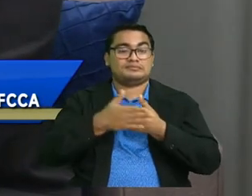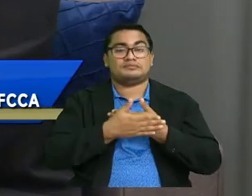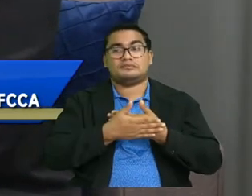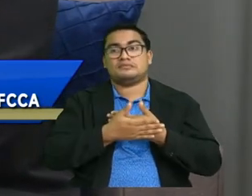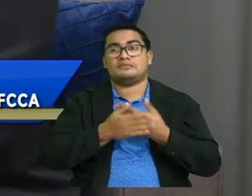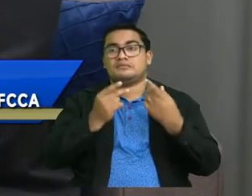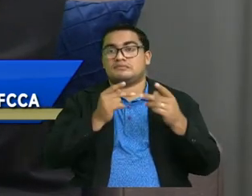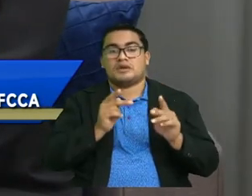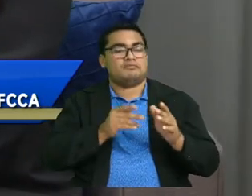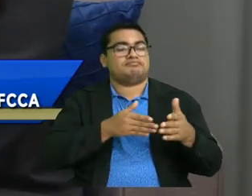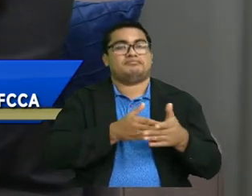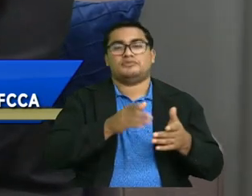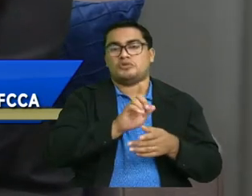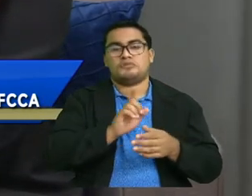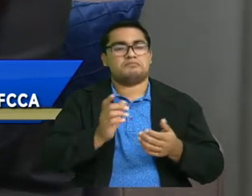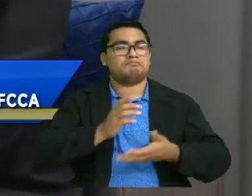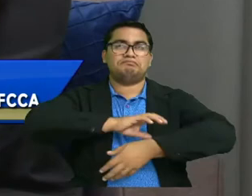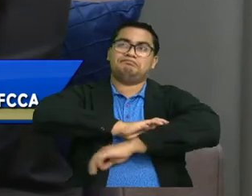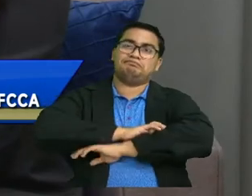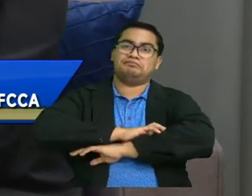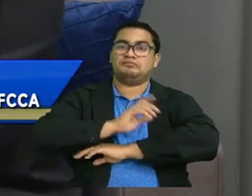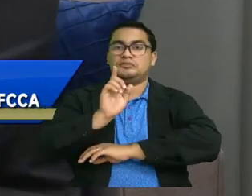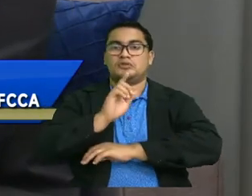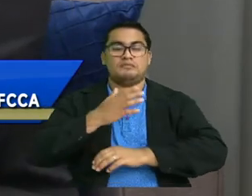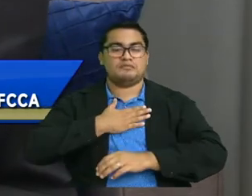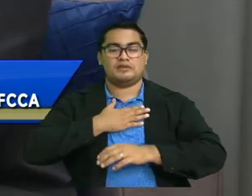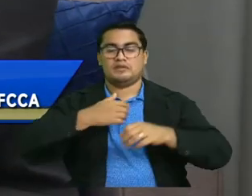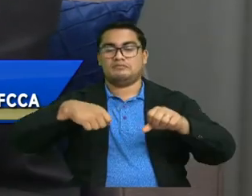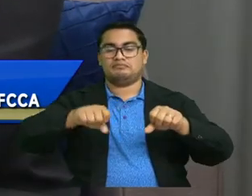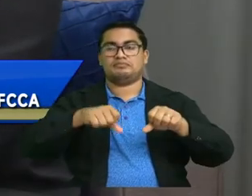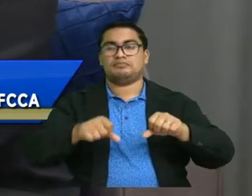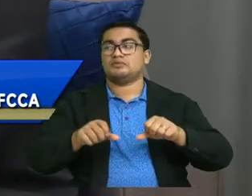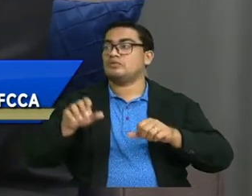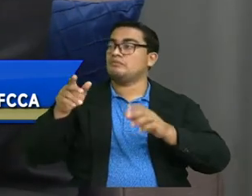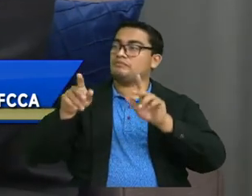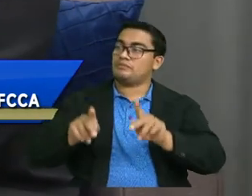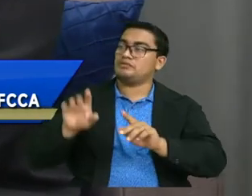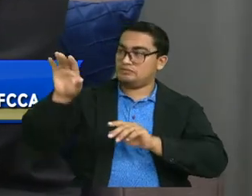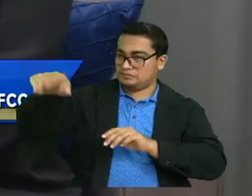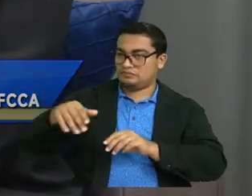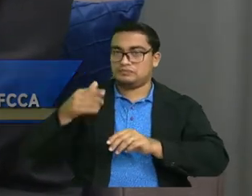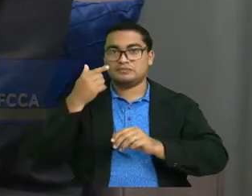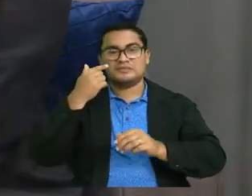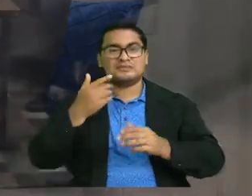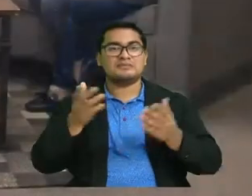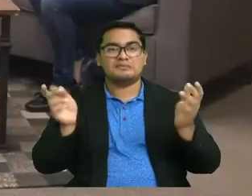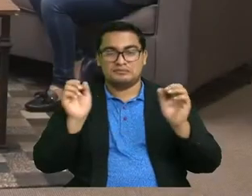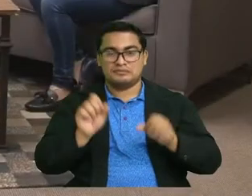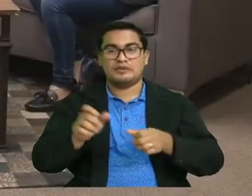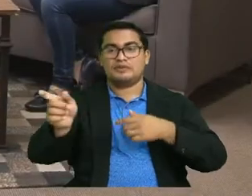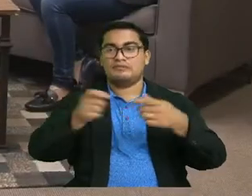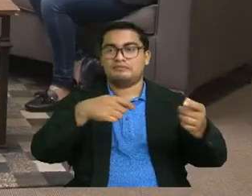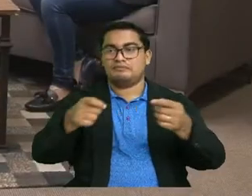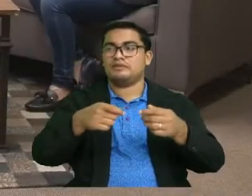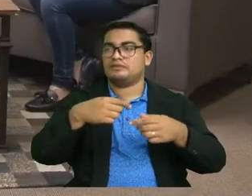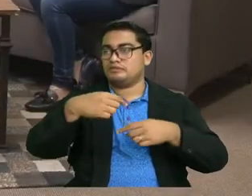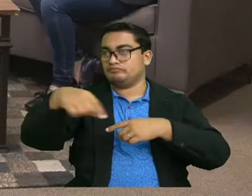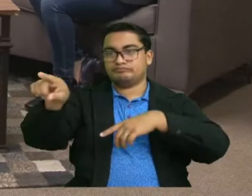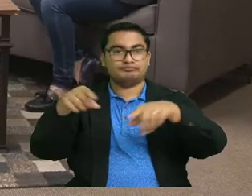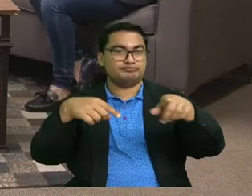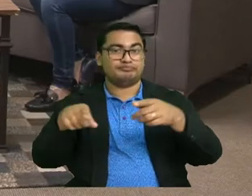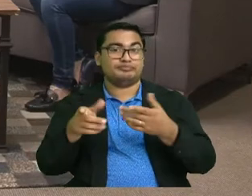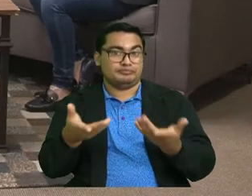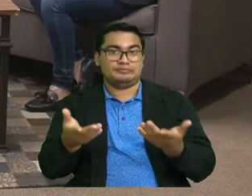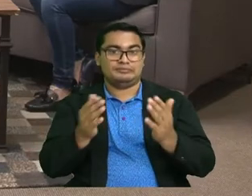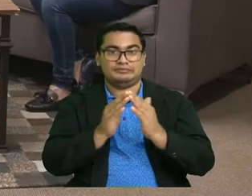pero no nos vamos a quedar brazos cruzados. Yo tengo una moto y vengo y contrato a alguien y tengo un servicio de delivery. Nos hemos encontrado con estas